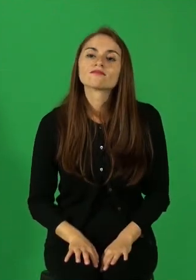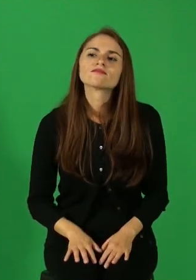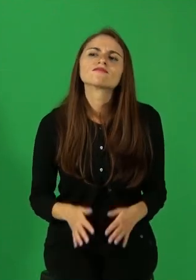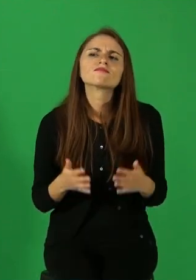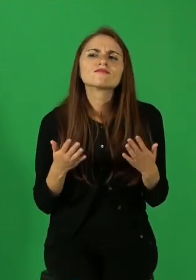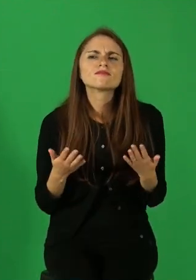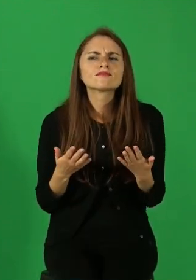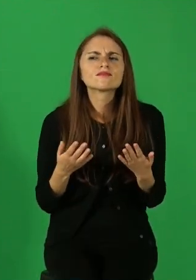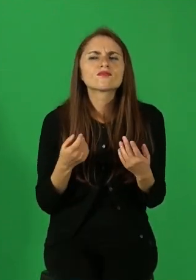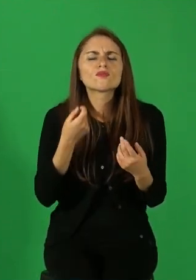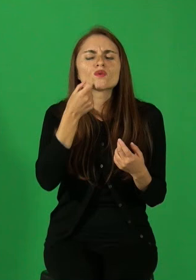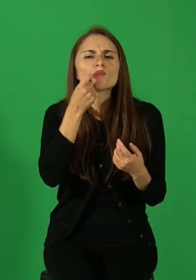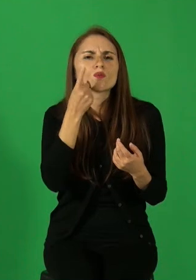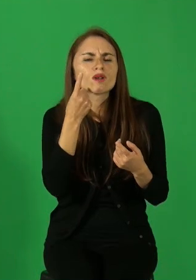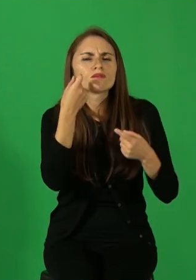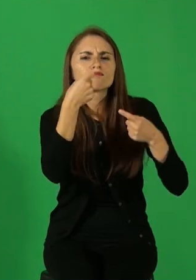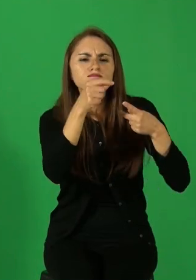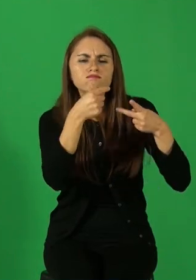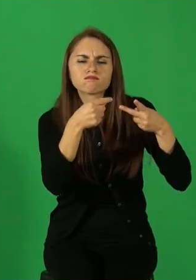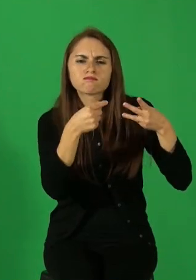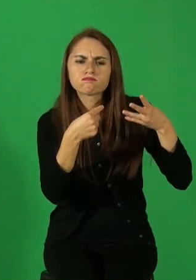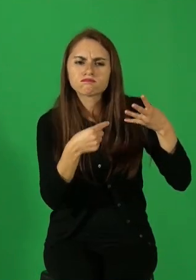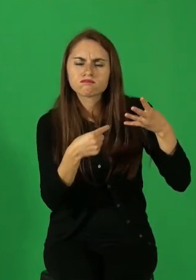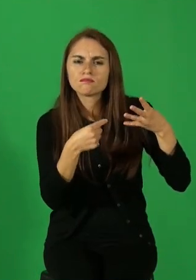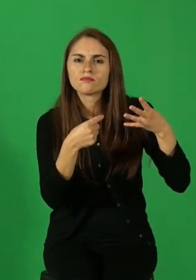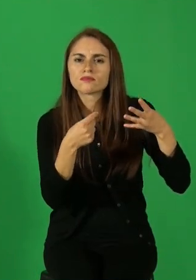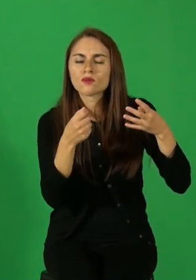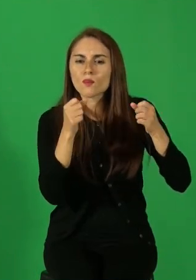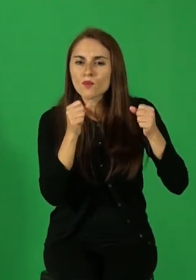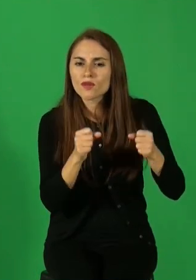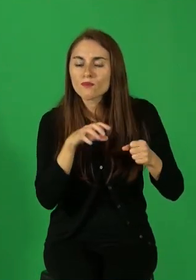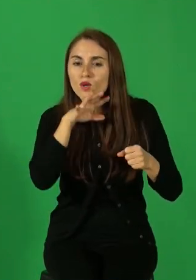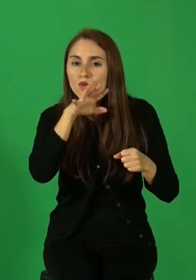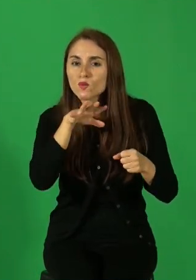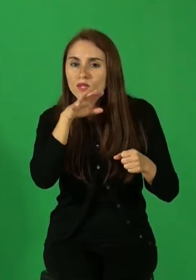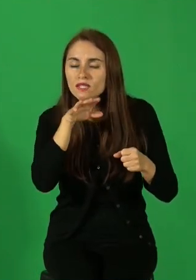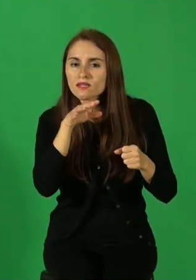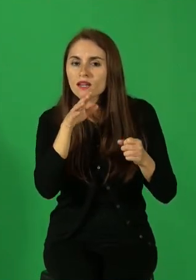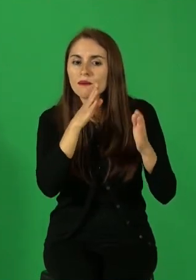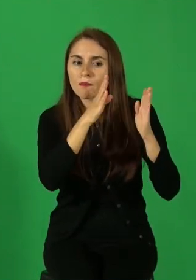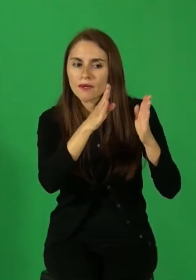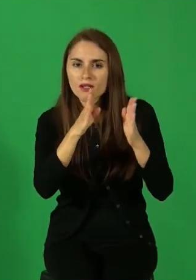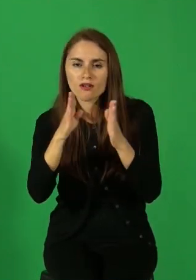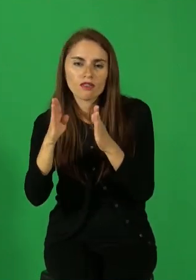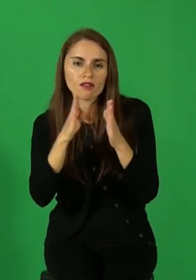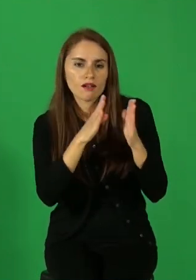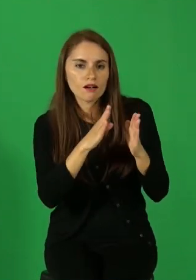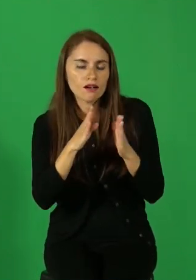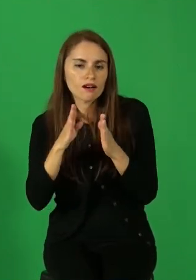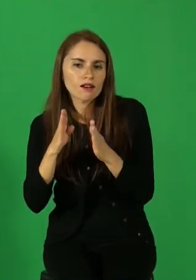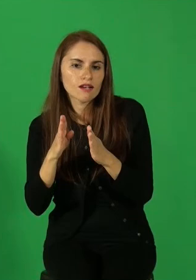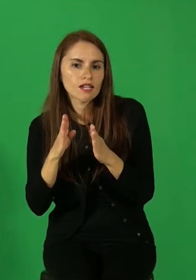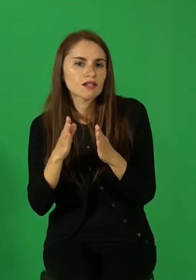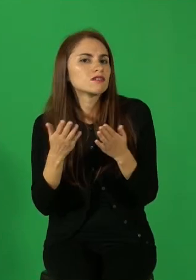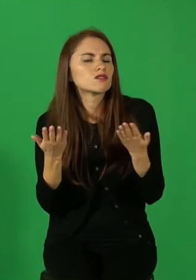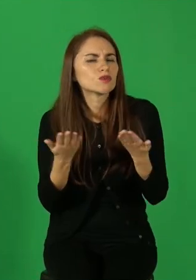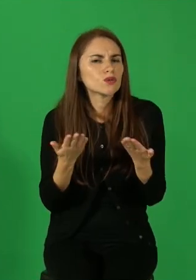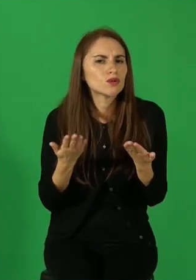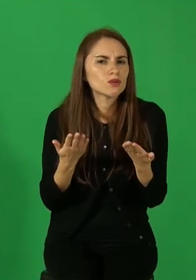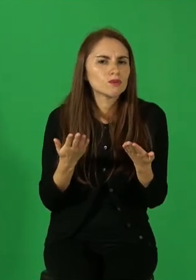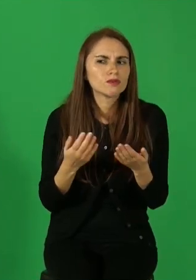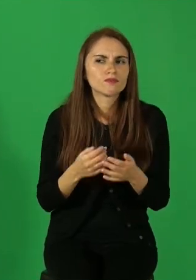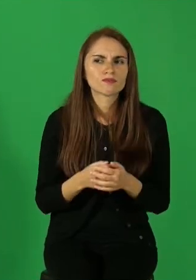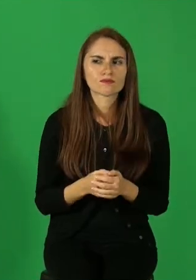qué elementos o recursos utilizábamos para organizar dentro del texto cada una de esas